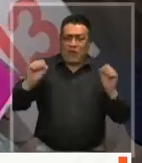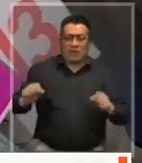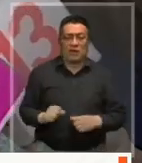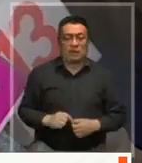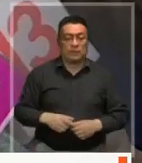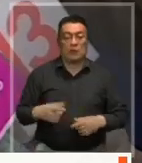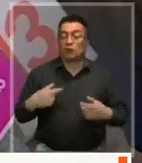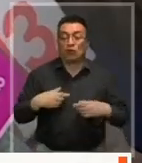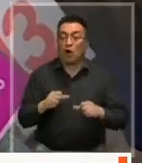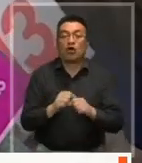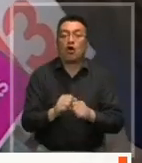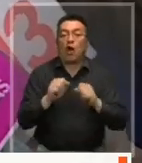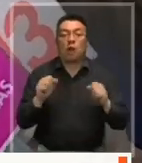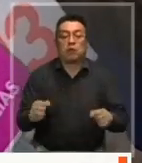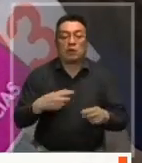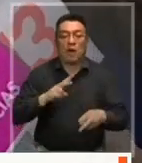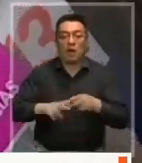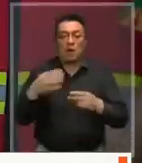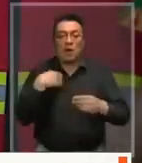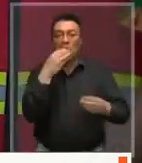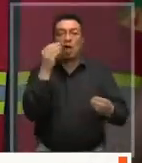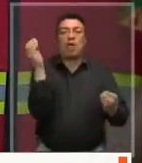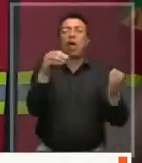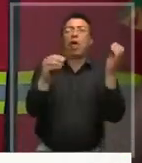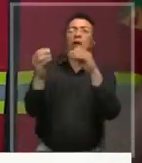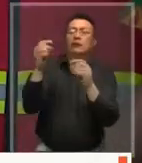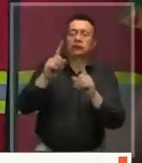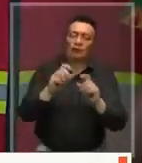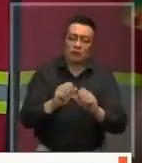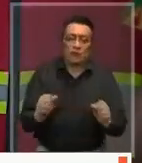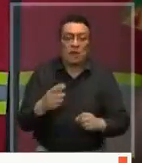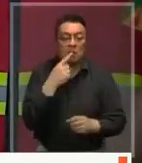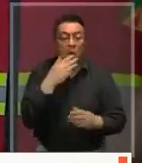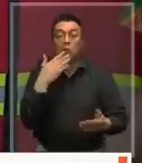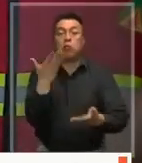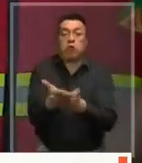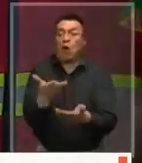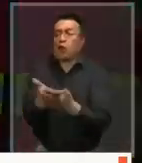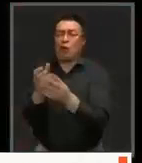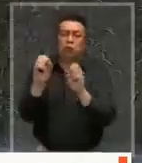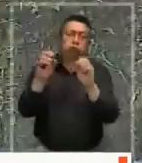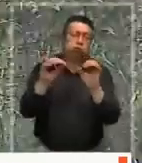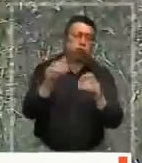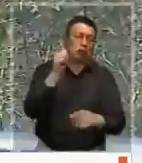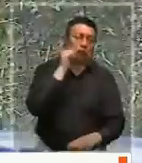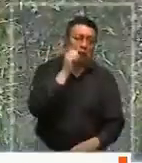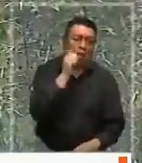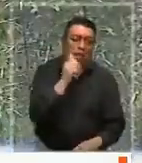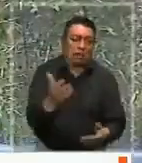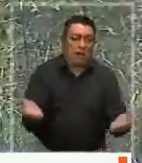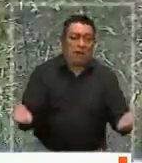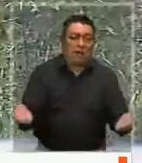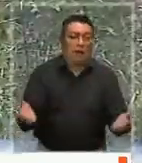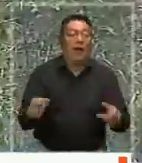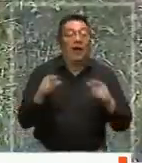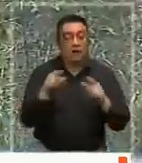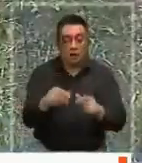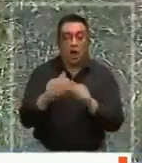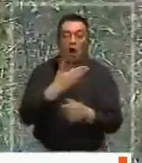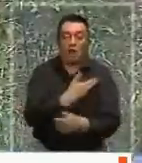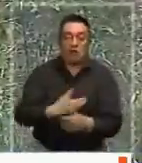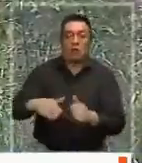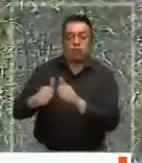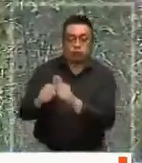no podemos hacer populismo penal. Propuestas rimbombantes podemos tener muchas todos los días. Gobierno bajo presión en medio